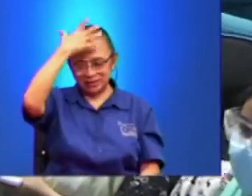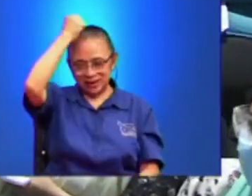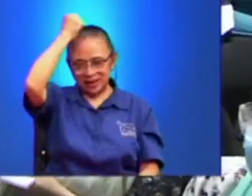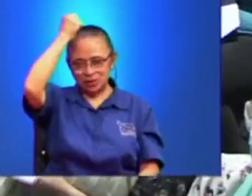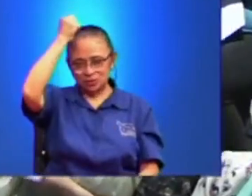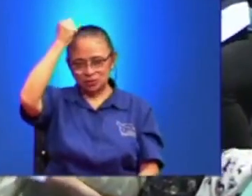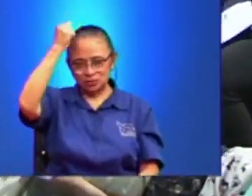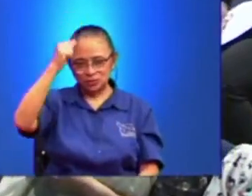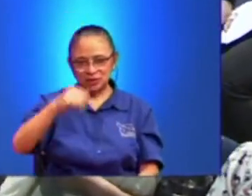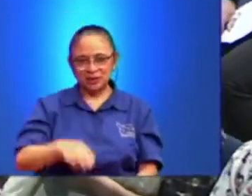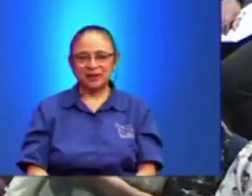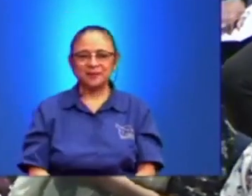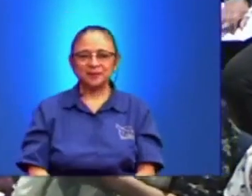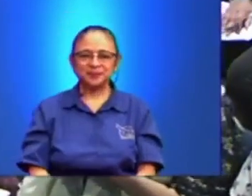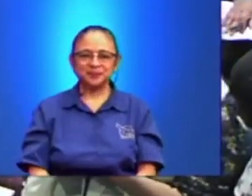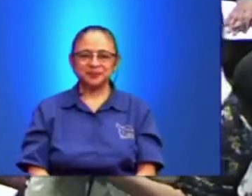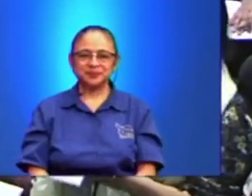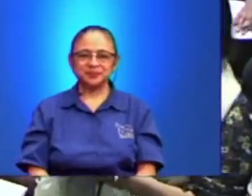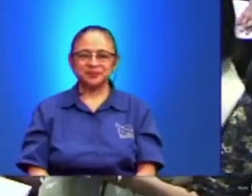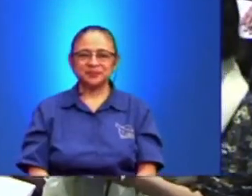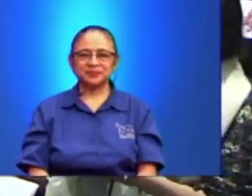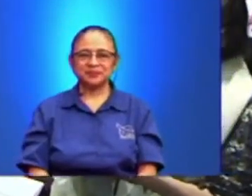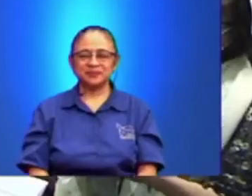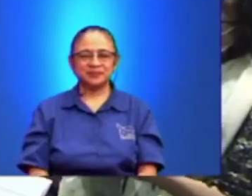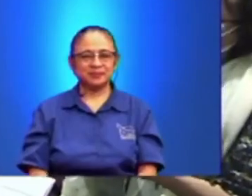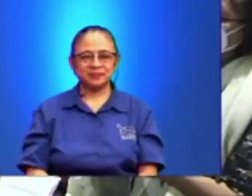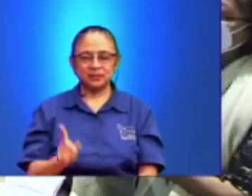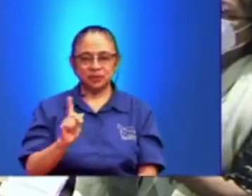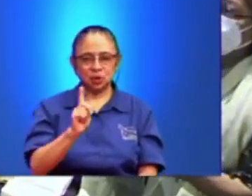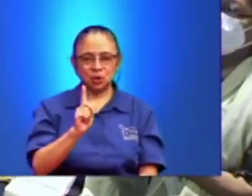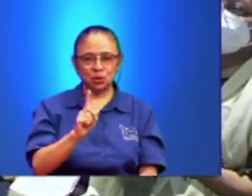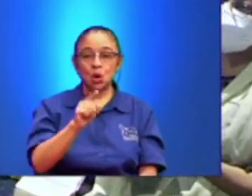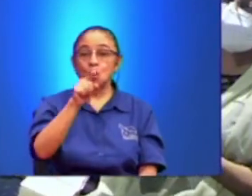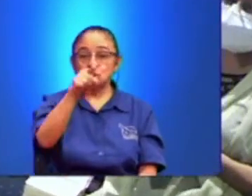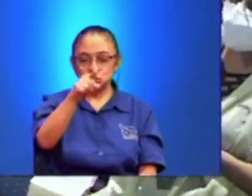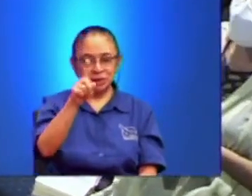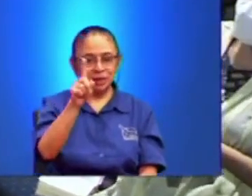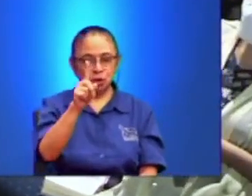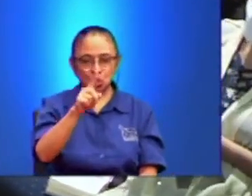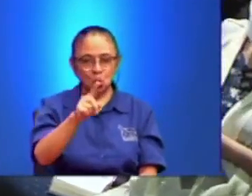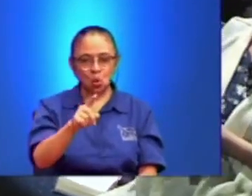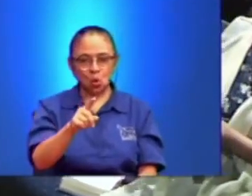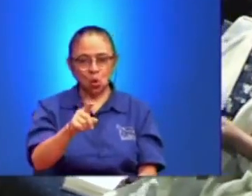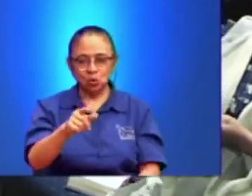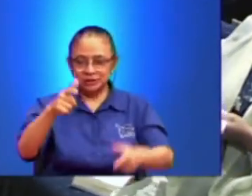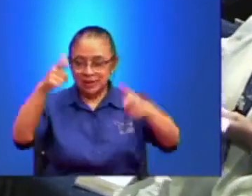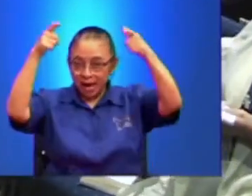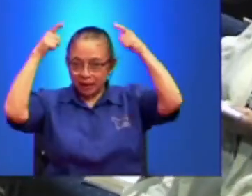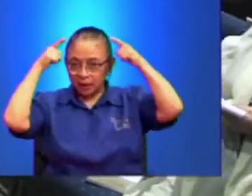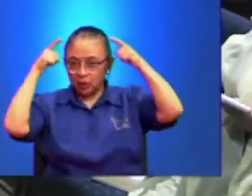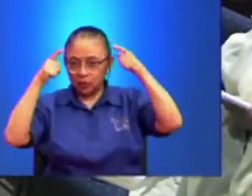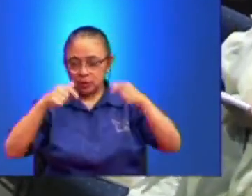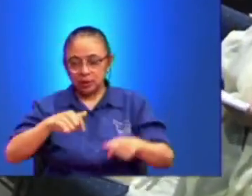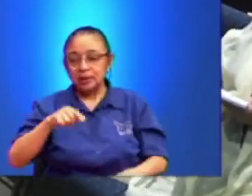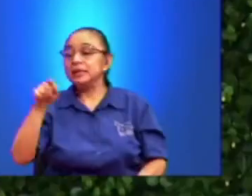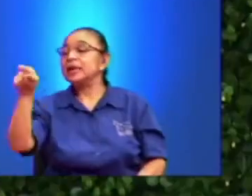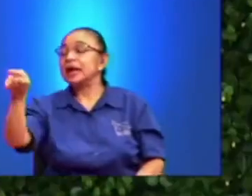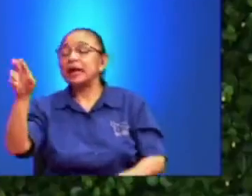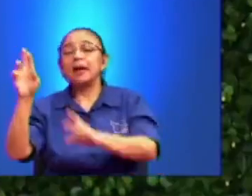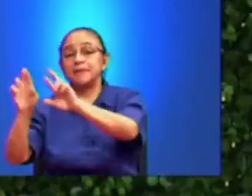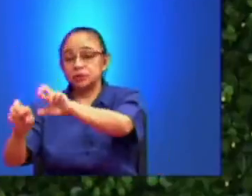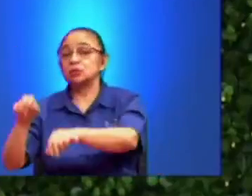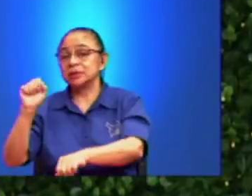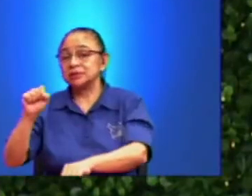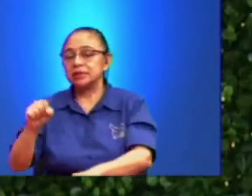pues no es que esté menos personas la tricentenaria sino que usted no ha salido todavía y el otro que recorrió todas las demás